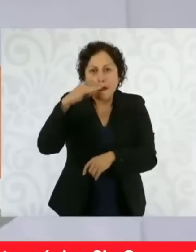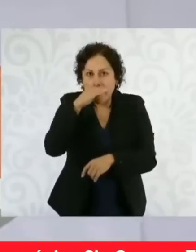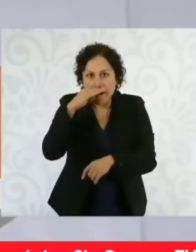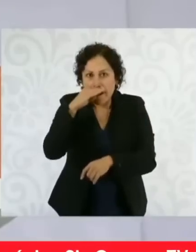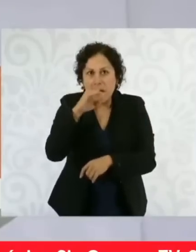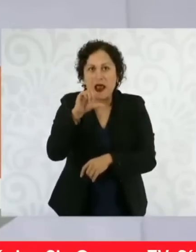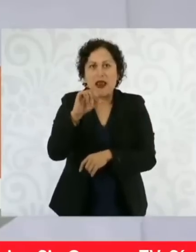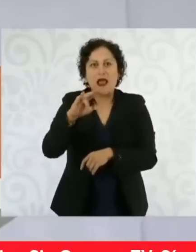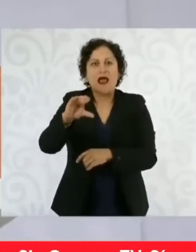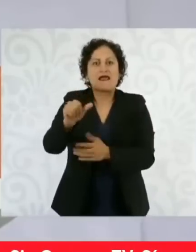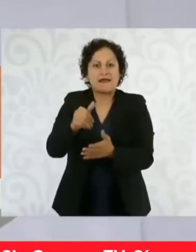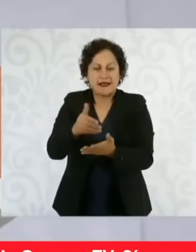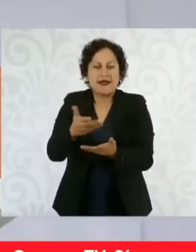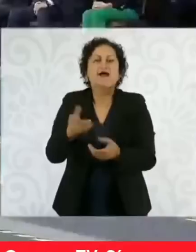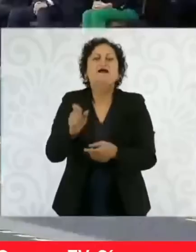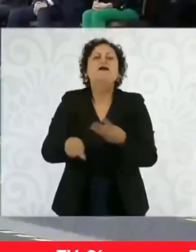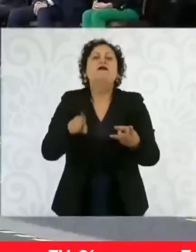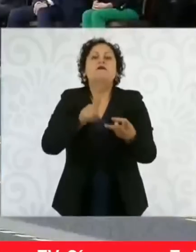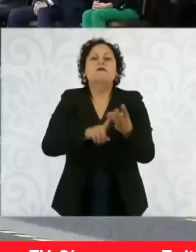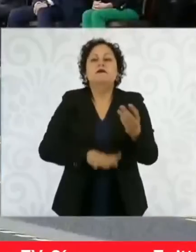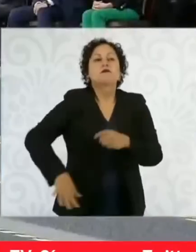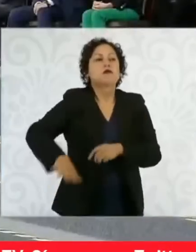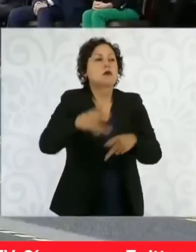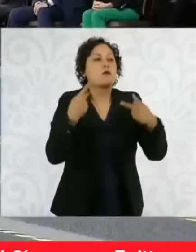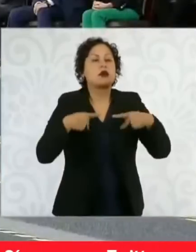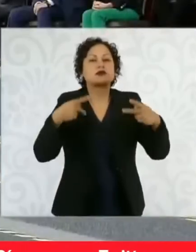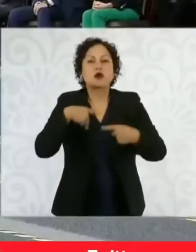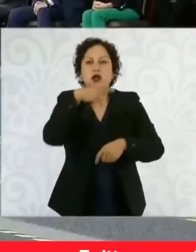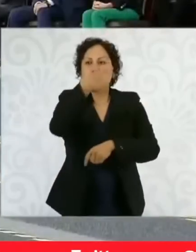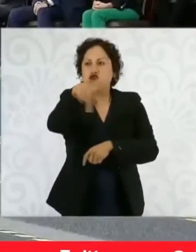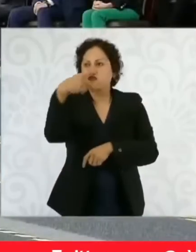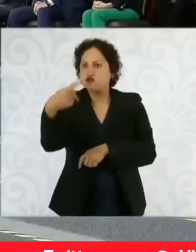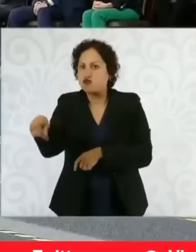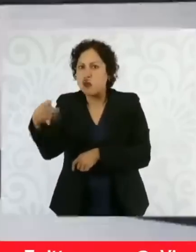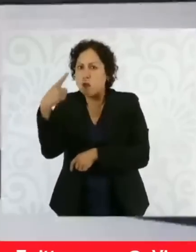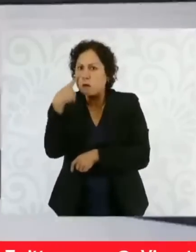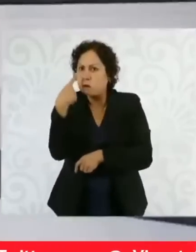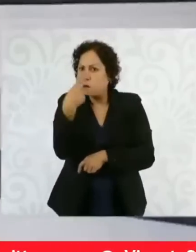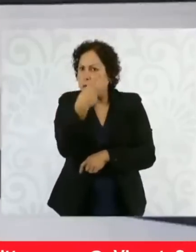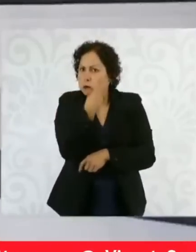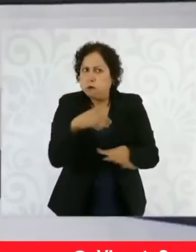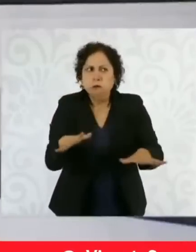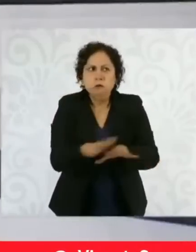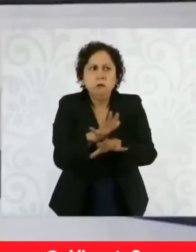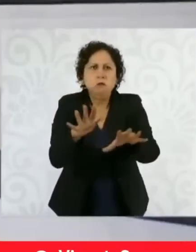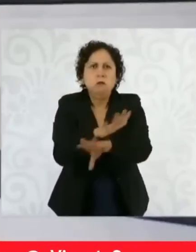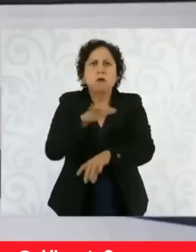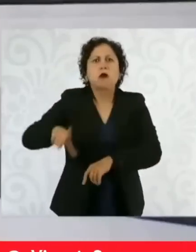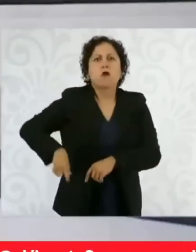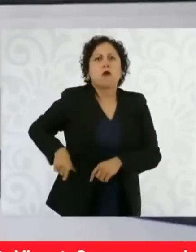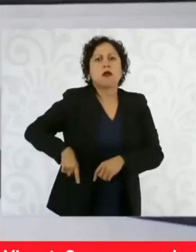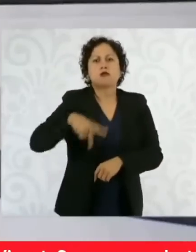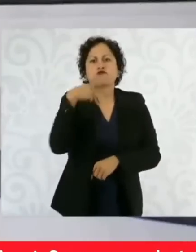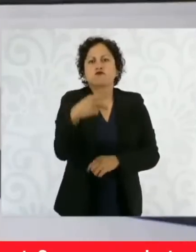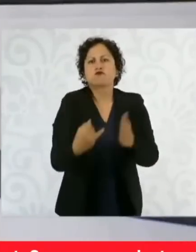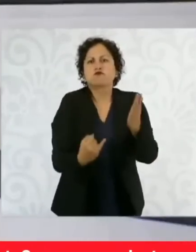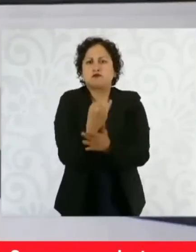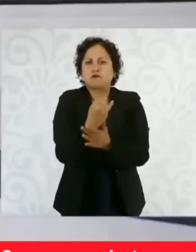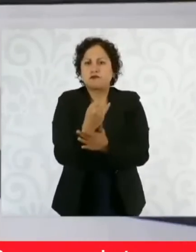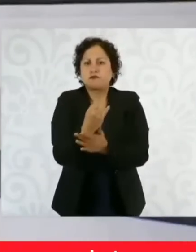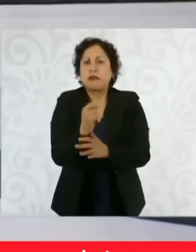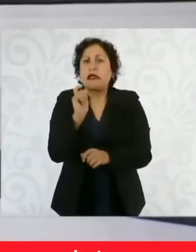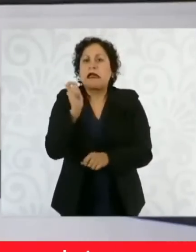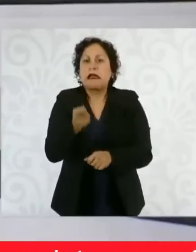y el derecho del pueblo a cambiar su forma de gobierno. Muchos de los anhelos de la revolución no